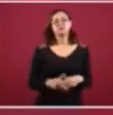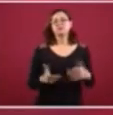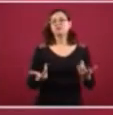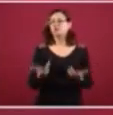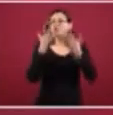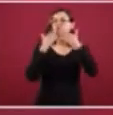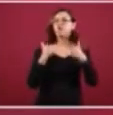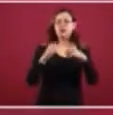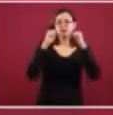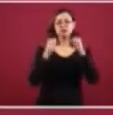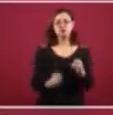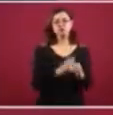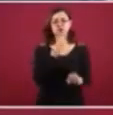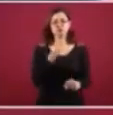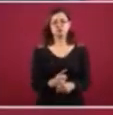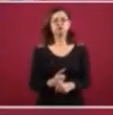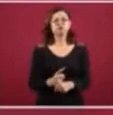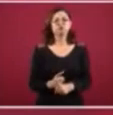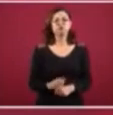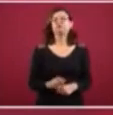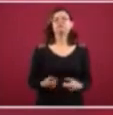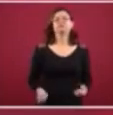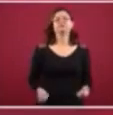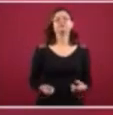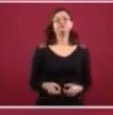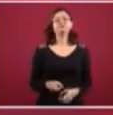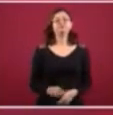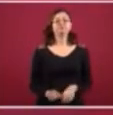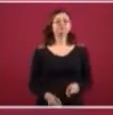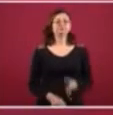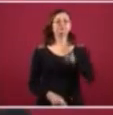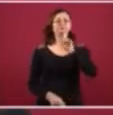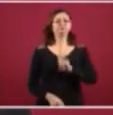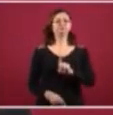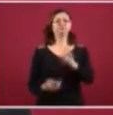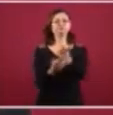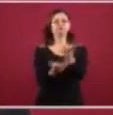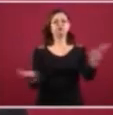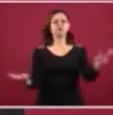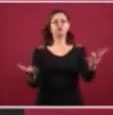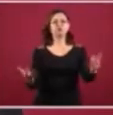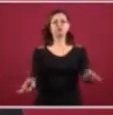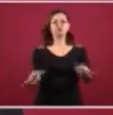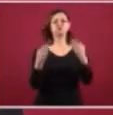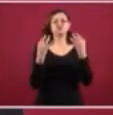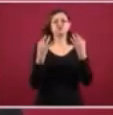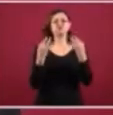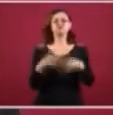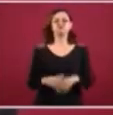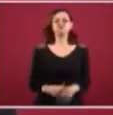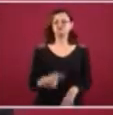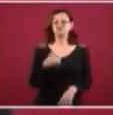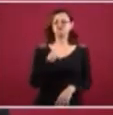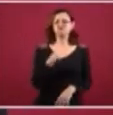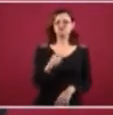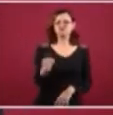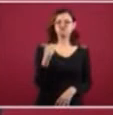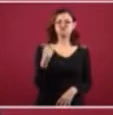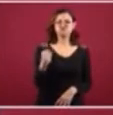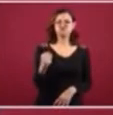inseguridad? Se ponían frente a las cámaras a decir: no me va a temblar la mano.